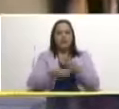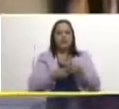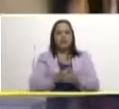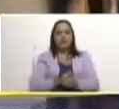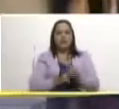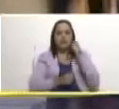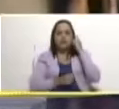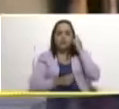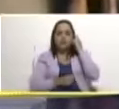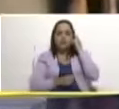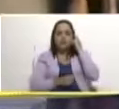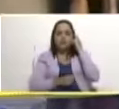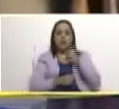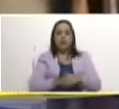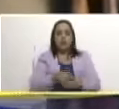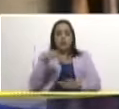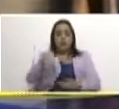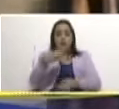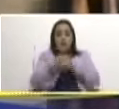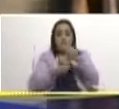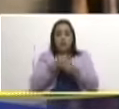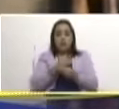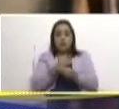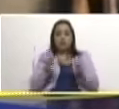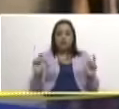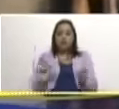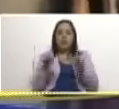que estamos dando por la recuperación